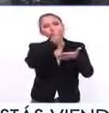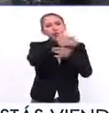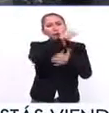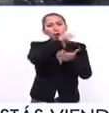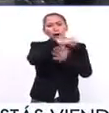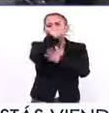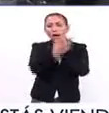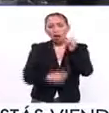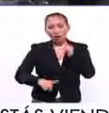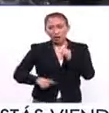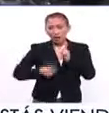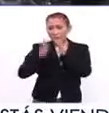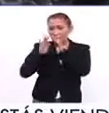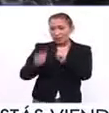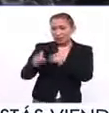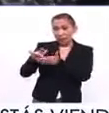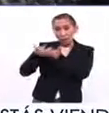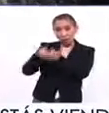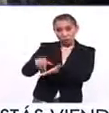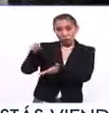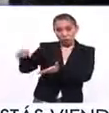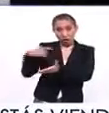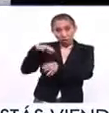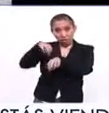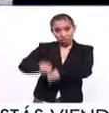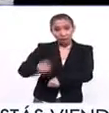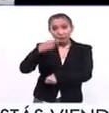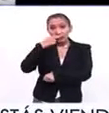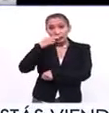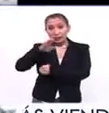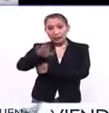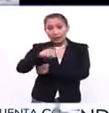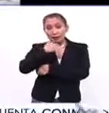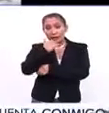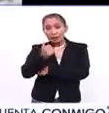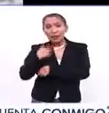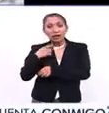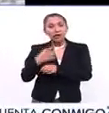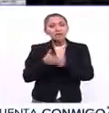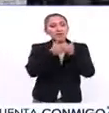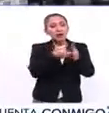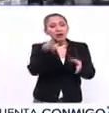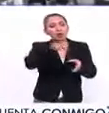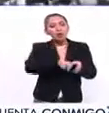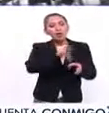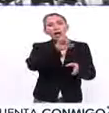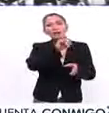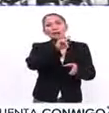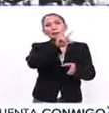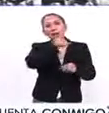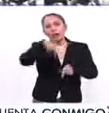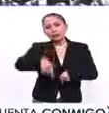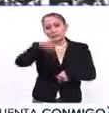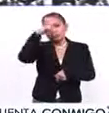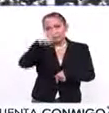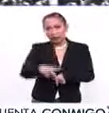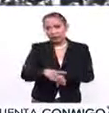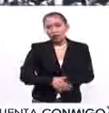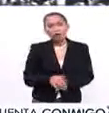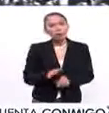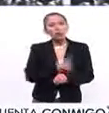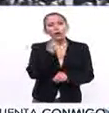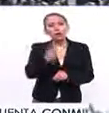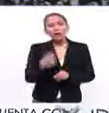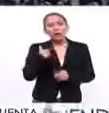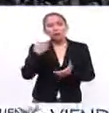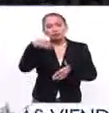la huida del gobierno francés que apoyó a la ocupación hitleriana y su salida por barco vía Casablanca a nuestro país. Y es que tras